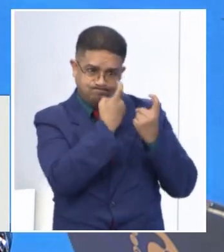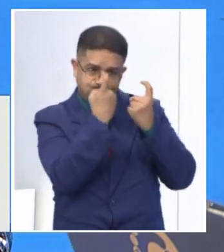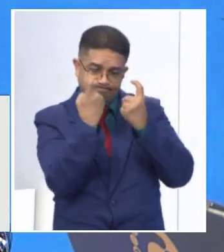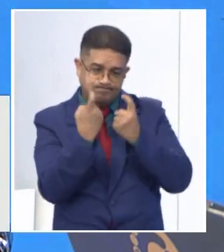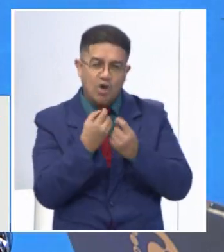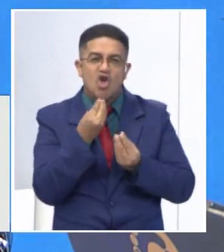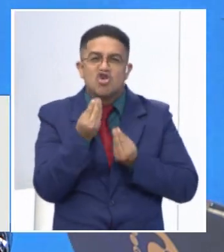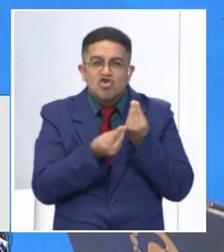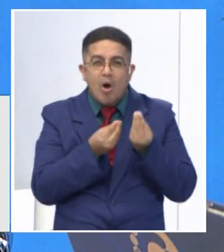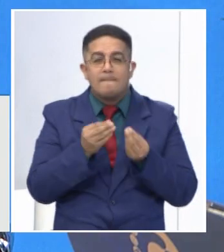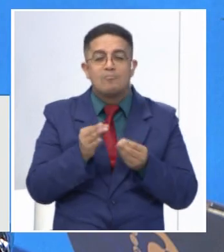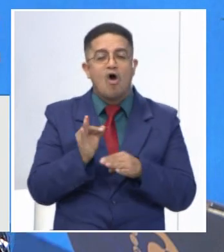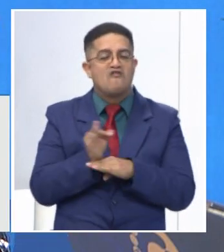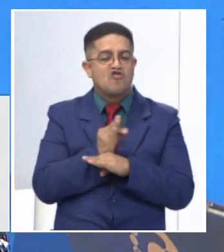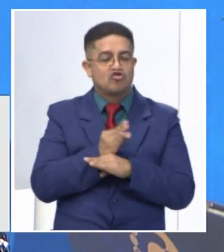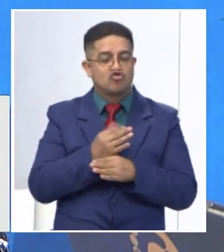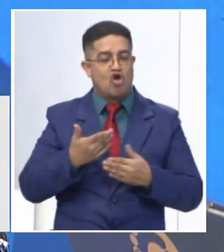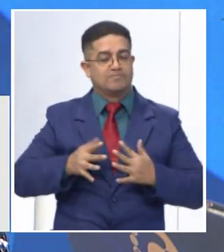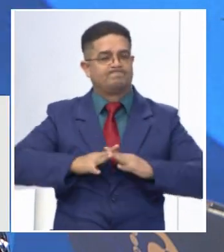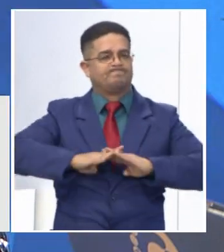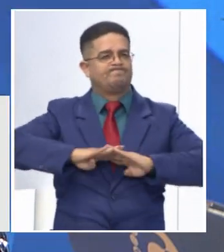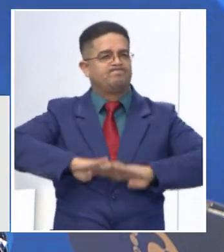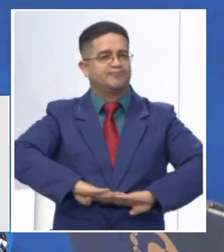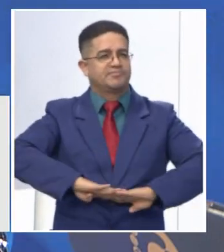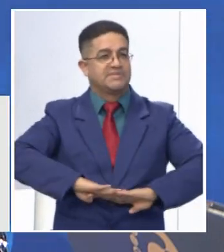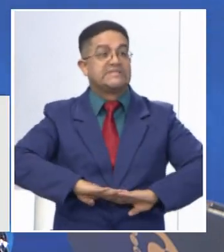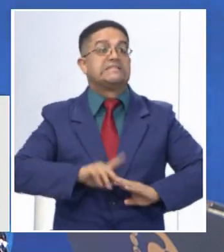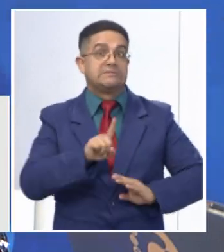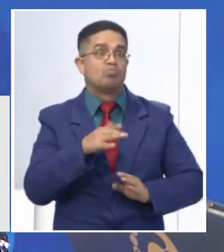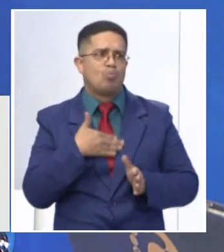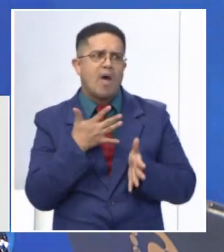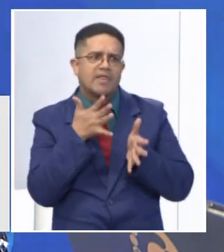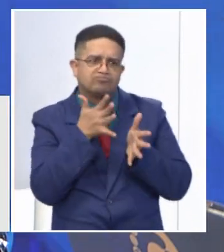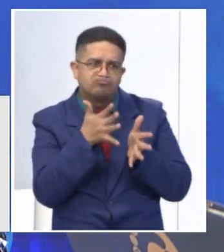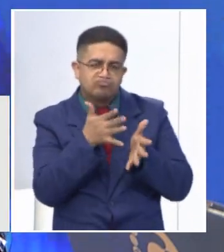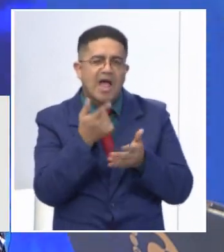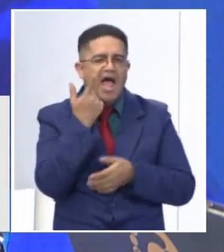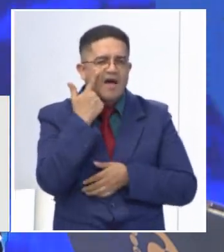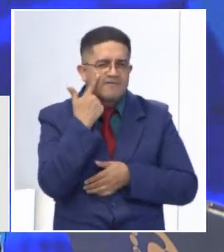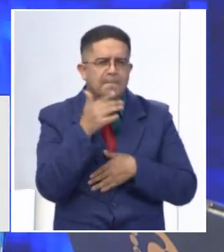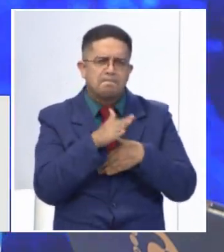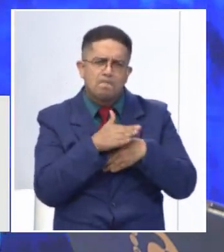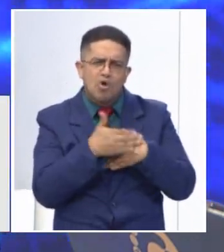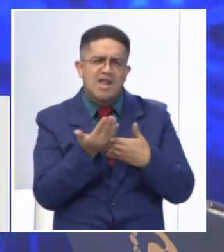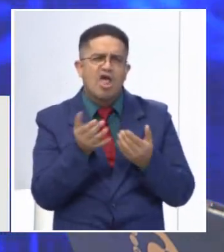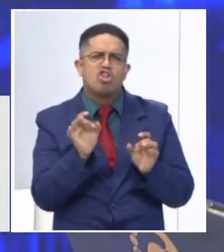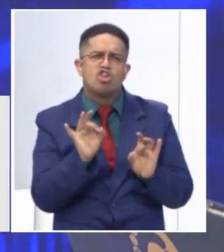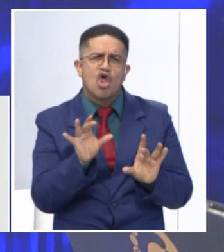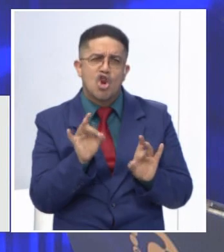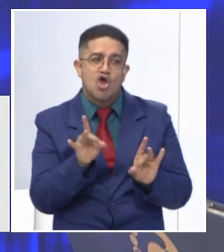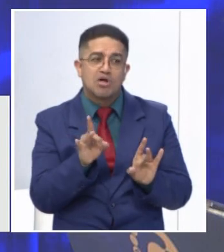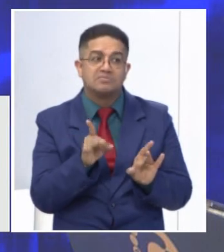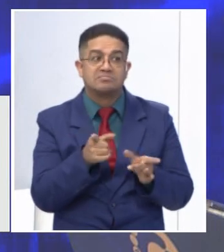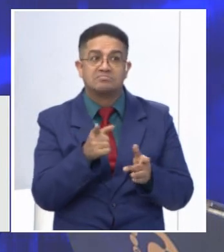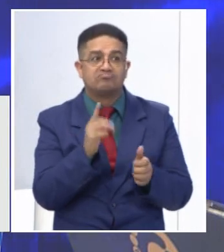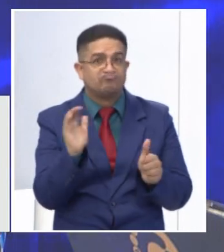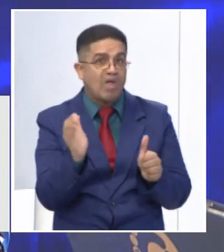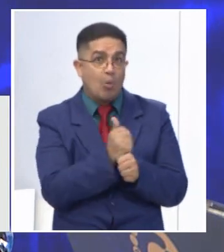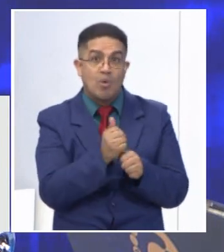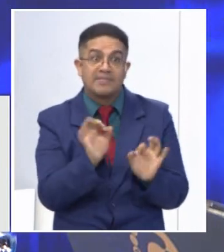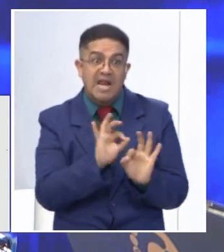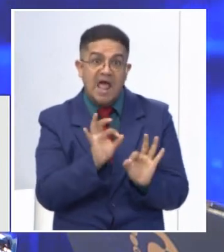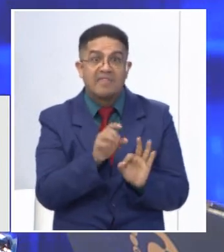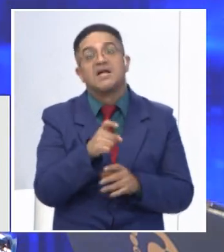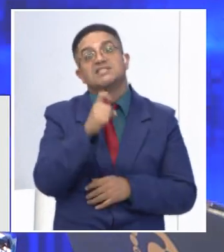piso pélvico para que puedan orientarle en qué es la causa, qué es lo que está causando su dolor. Porque si no vamos con la causa, difícilmente vamos a dar con